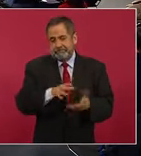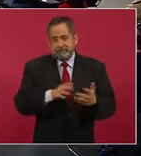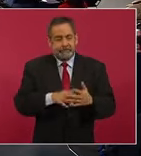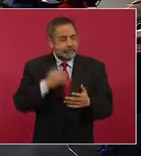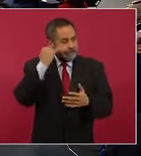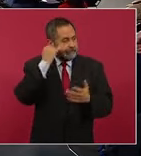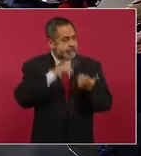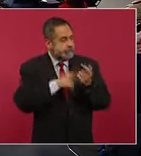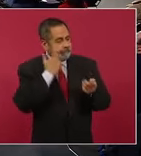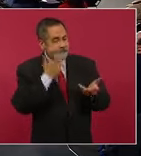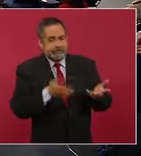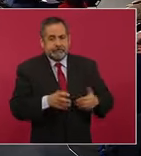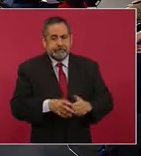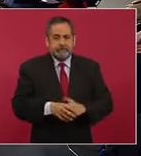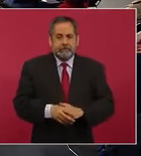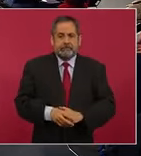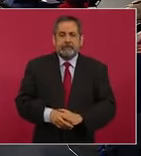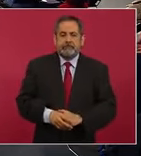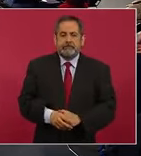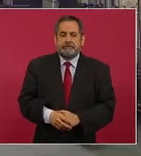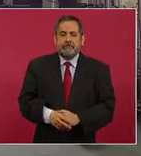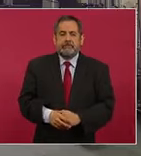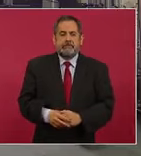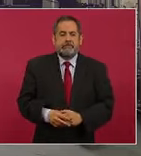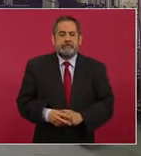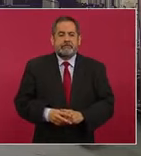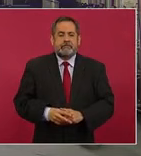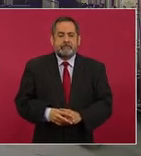ideológica. Pero es que en redes sociales se había contado que